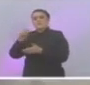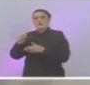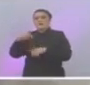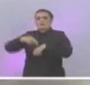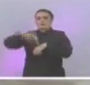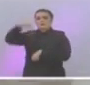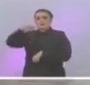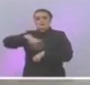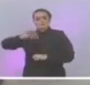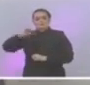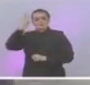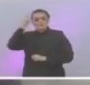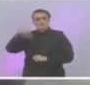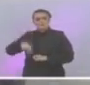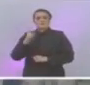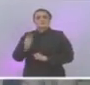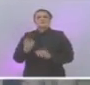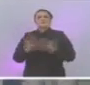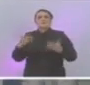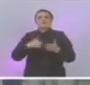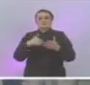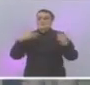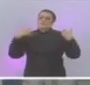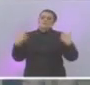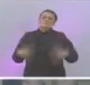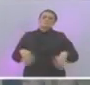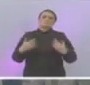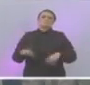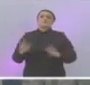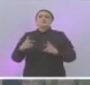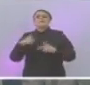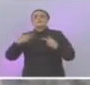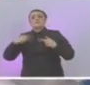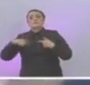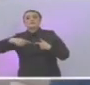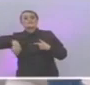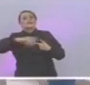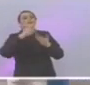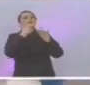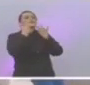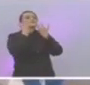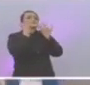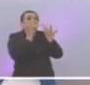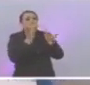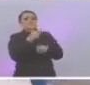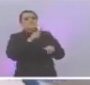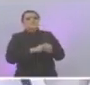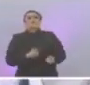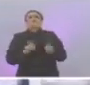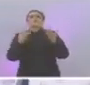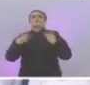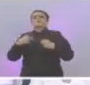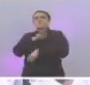altiplano. Esta es una obra largamente anhelada que beneficiará a más de 68